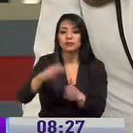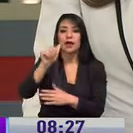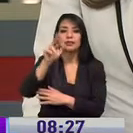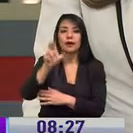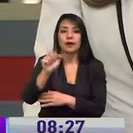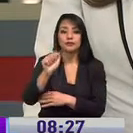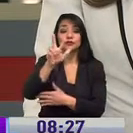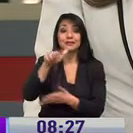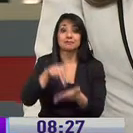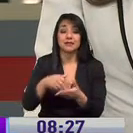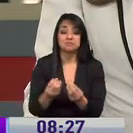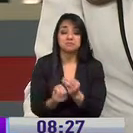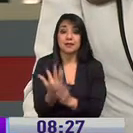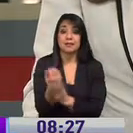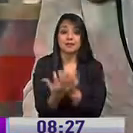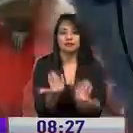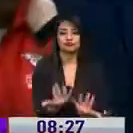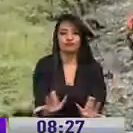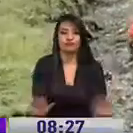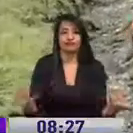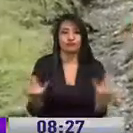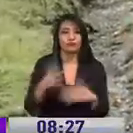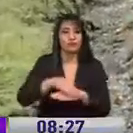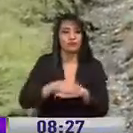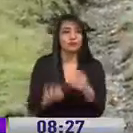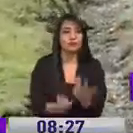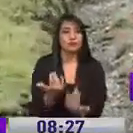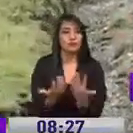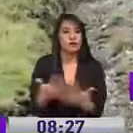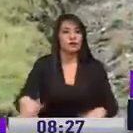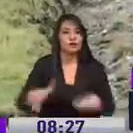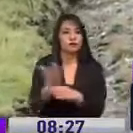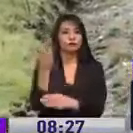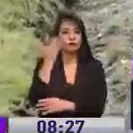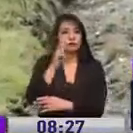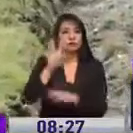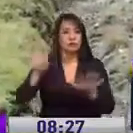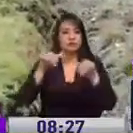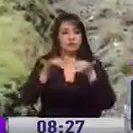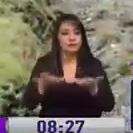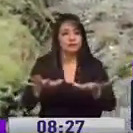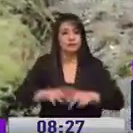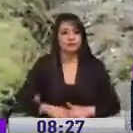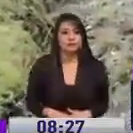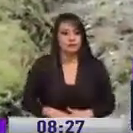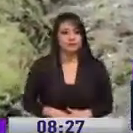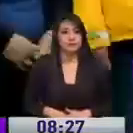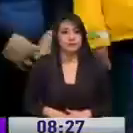de 3.000 plantas en las hectáreas afectadas por el incendio que se registró el pasado 29 de septiembre.